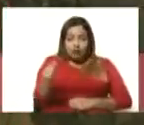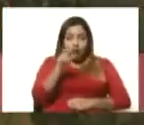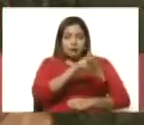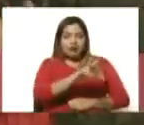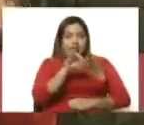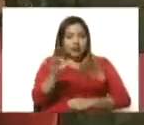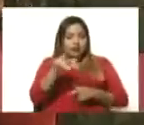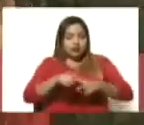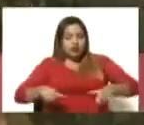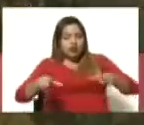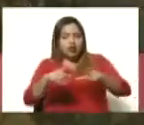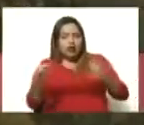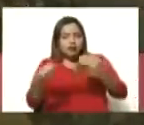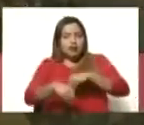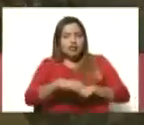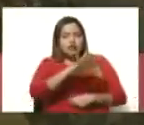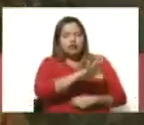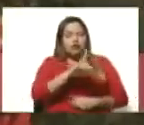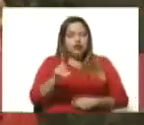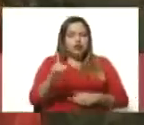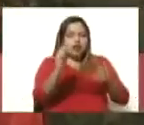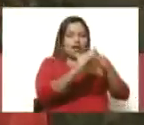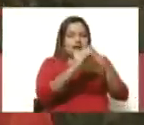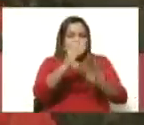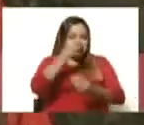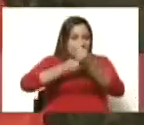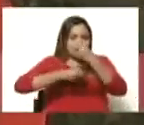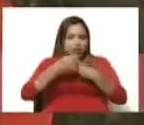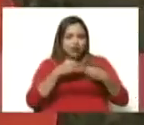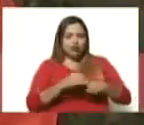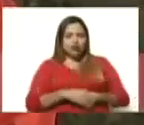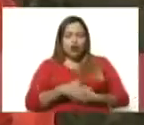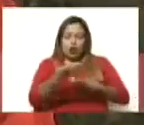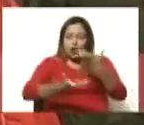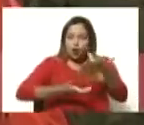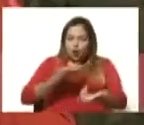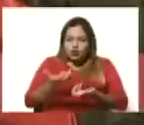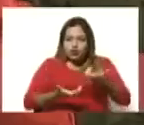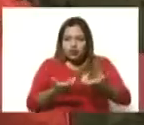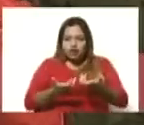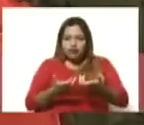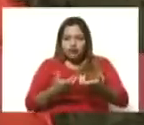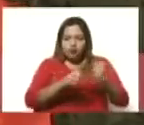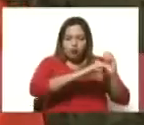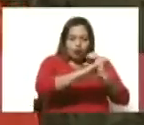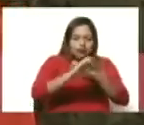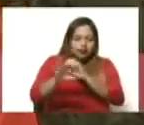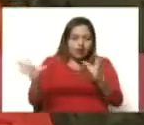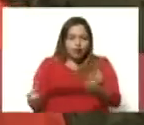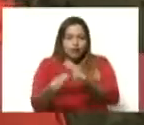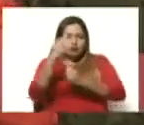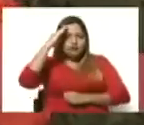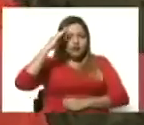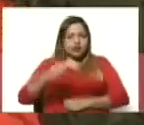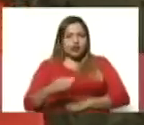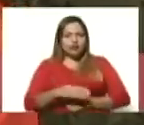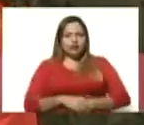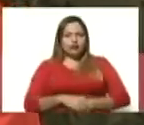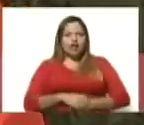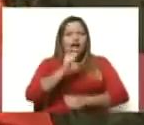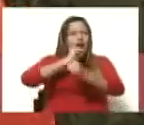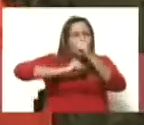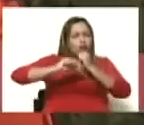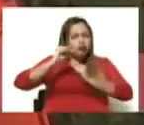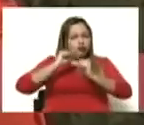sectores, 51 casas de alimentación, cocinas móviles, acompañamiento militar,